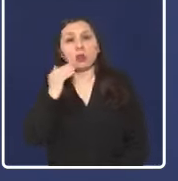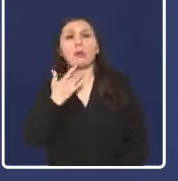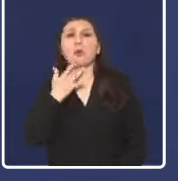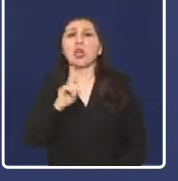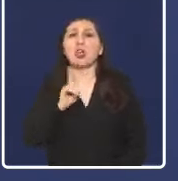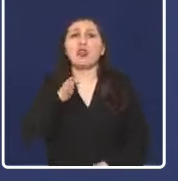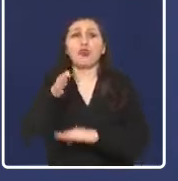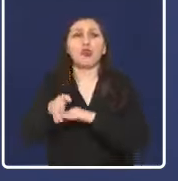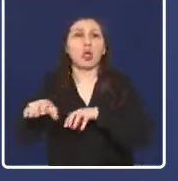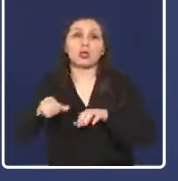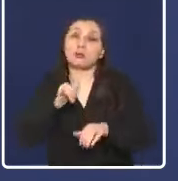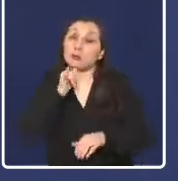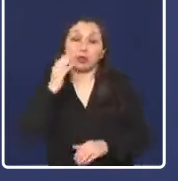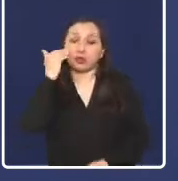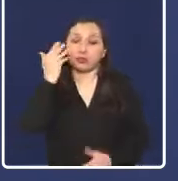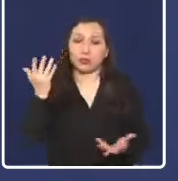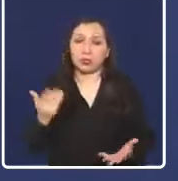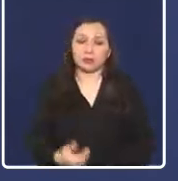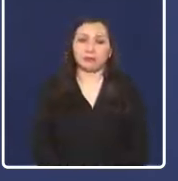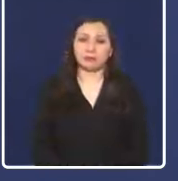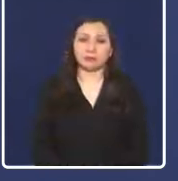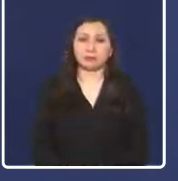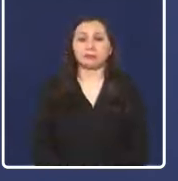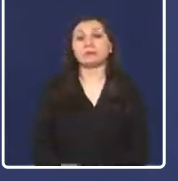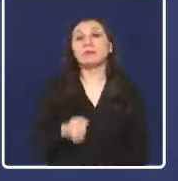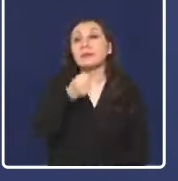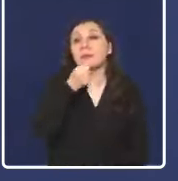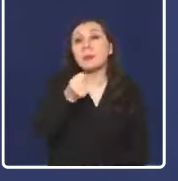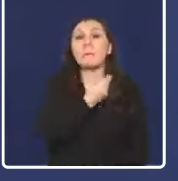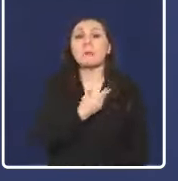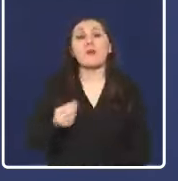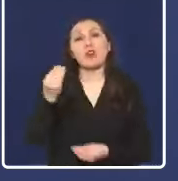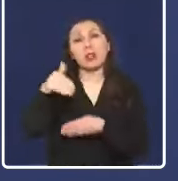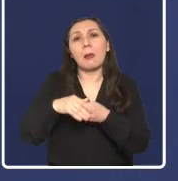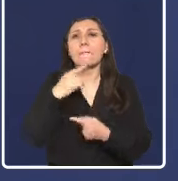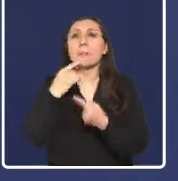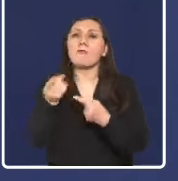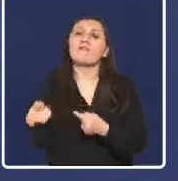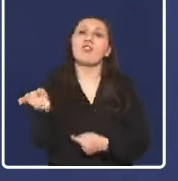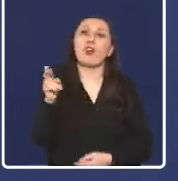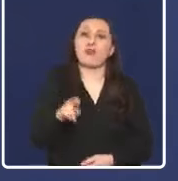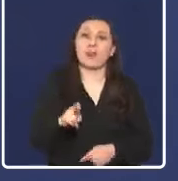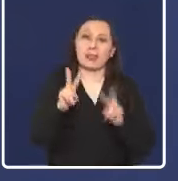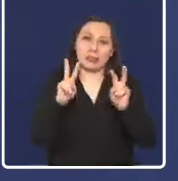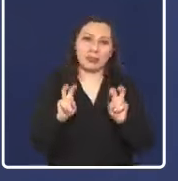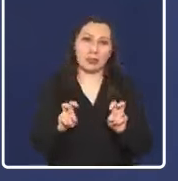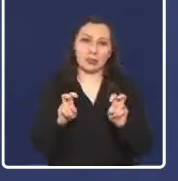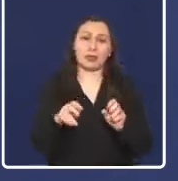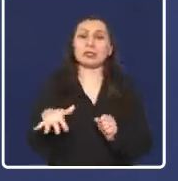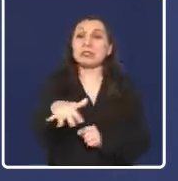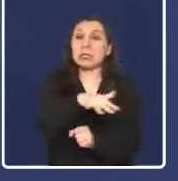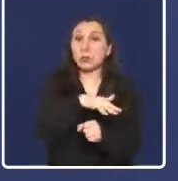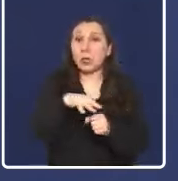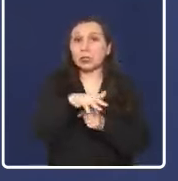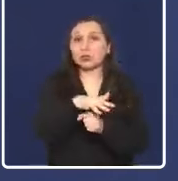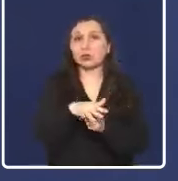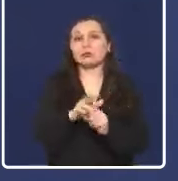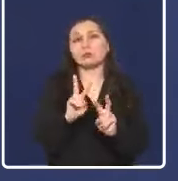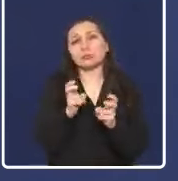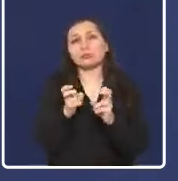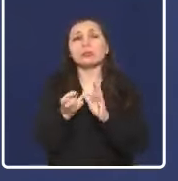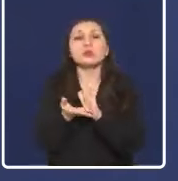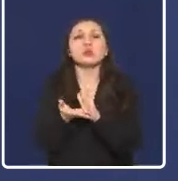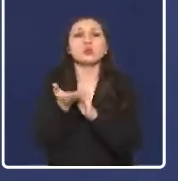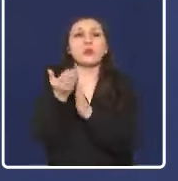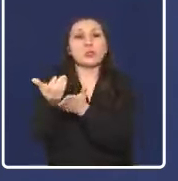no fue a esa actividad, no lo sé. Presidente, buenas tardes. Tengo que preguntarle y retomar nuevamente esta situación respecto a este supuesto aumento